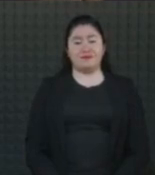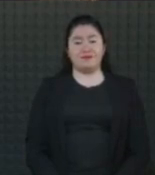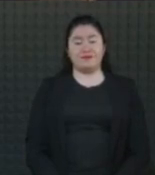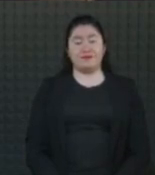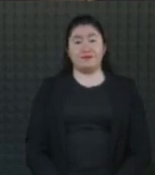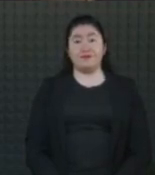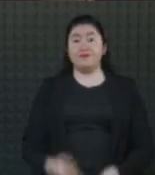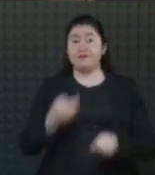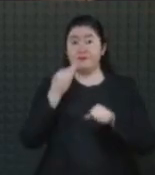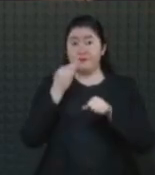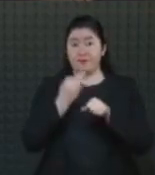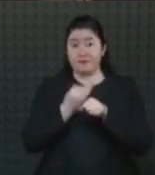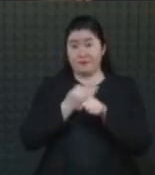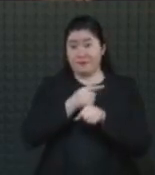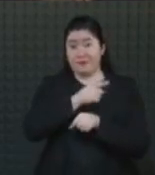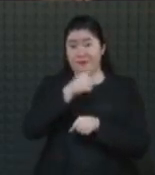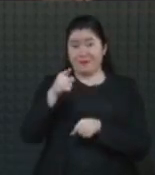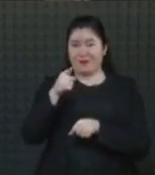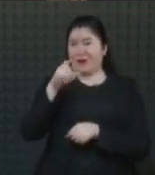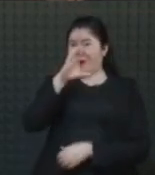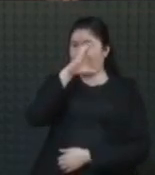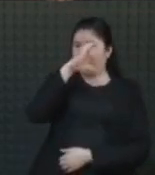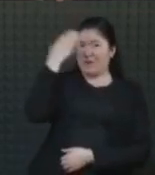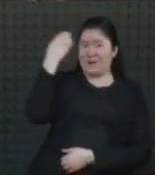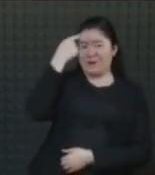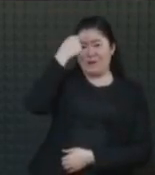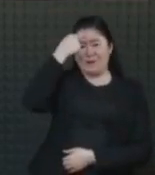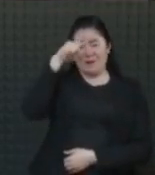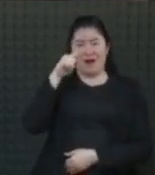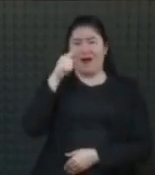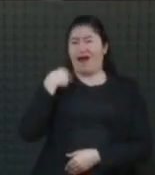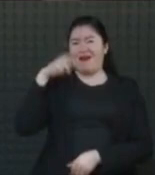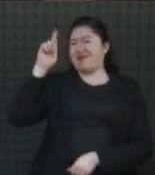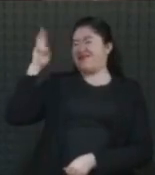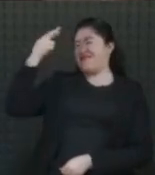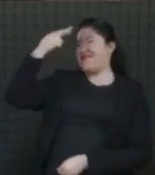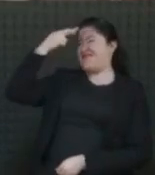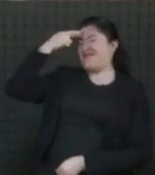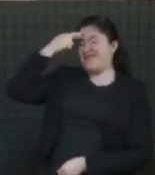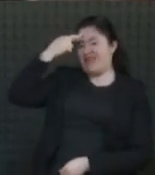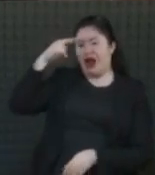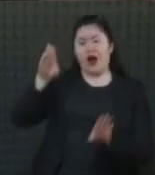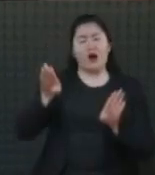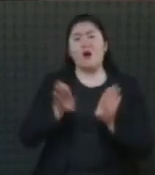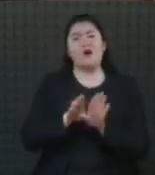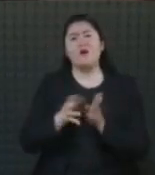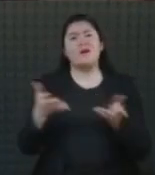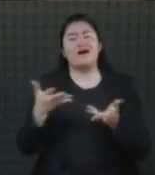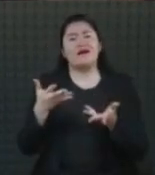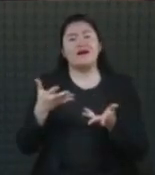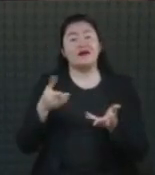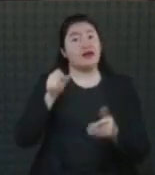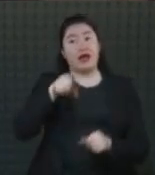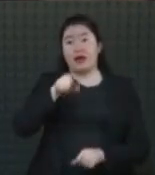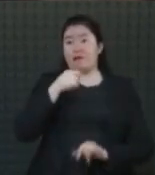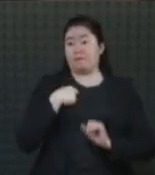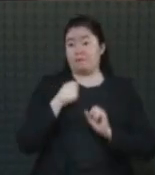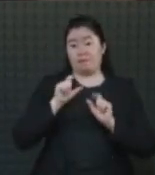Vamos a pedirles una foto para inmortalizar el momento. Inmortalizarlo es cuando va a estar